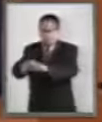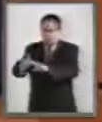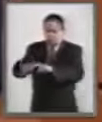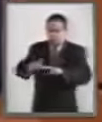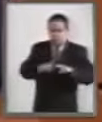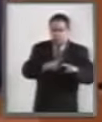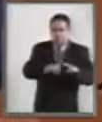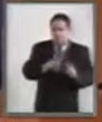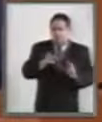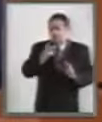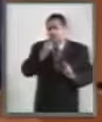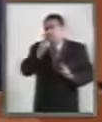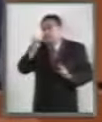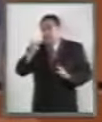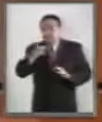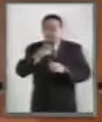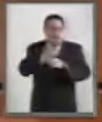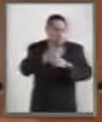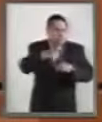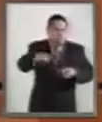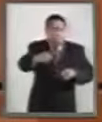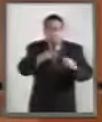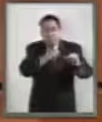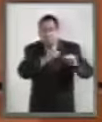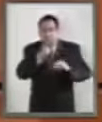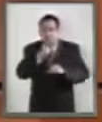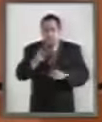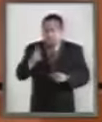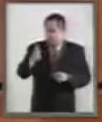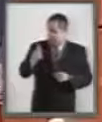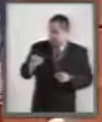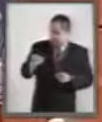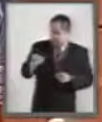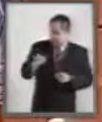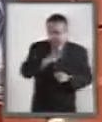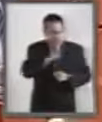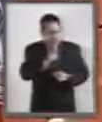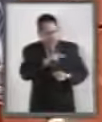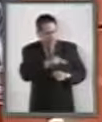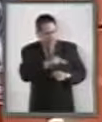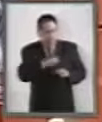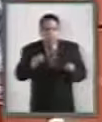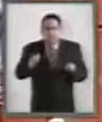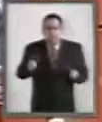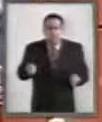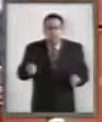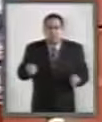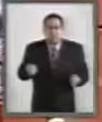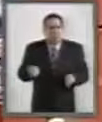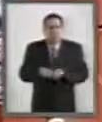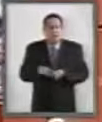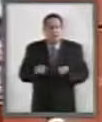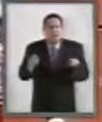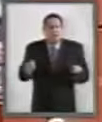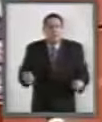se dice mucho, señor secretario, que el PRI y el PAN son lo mismo, son exactamente lo mismo.